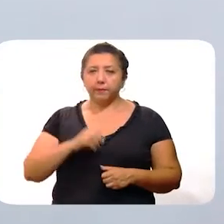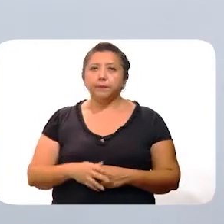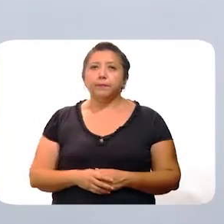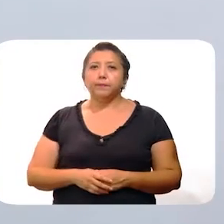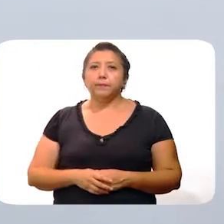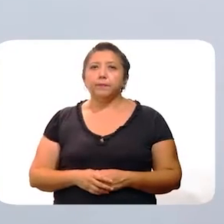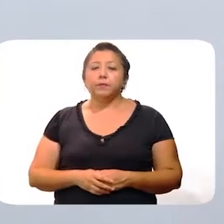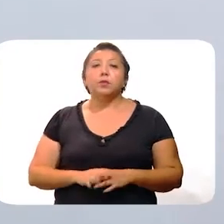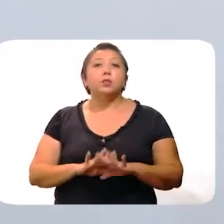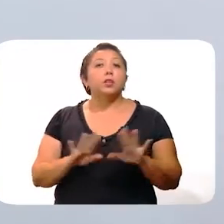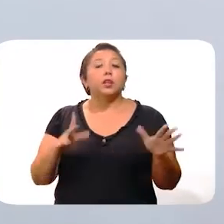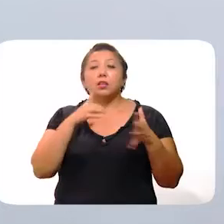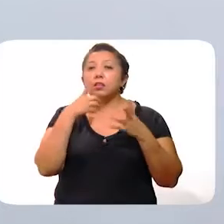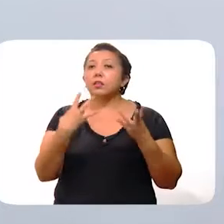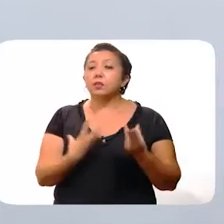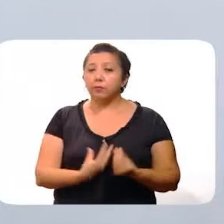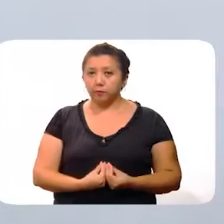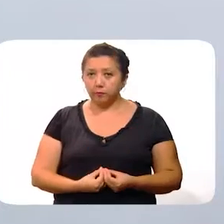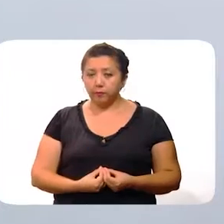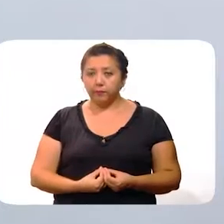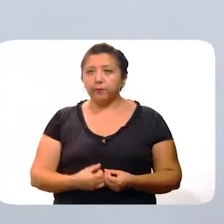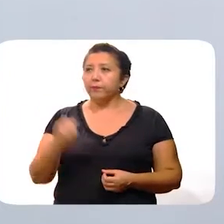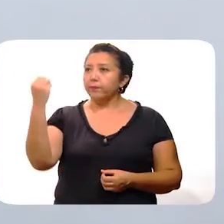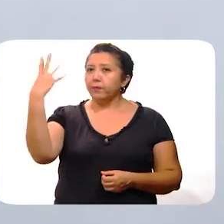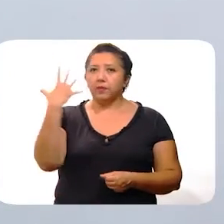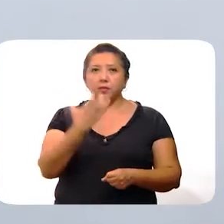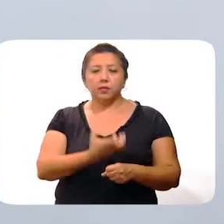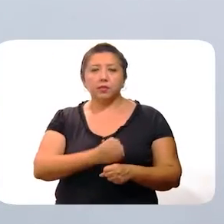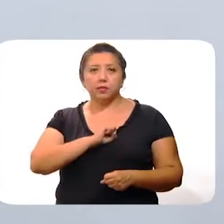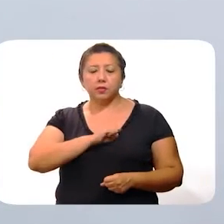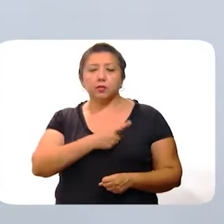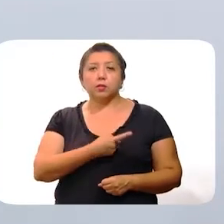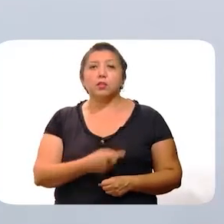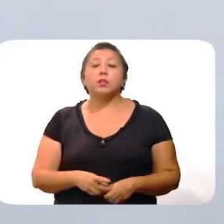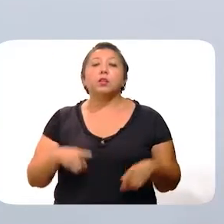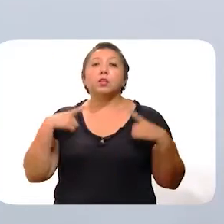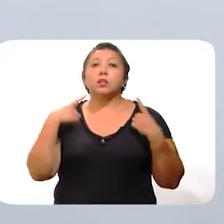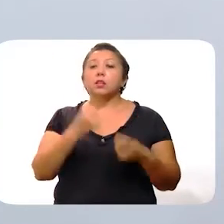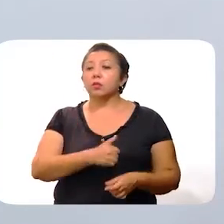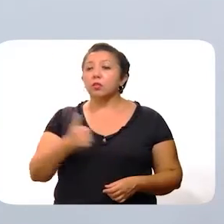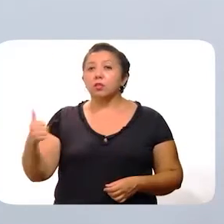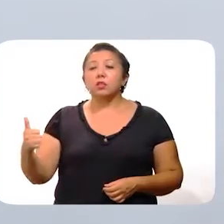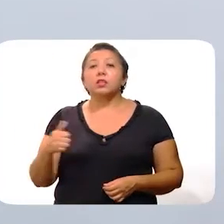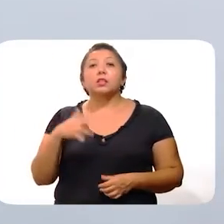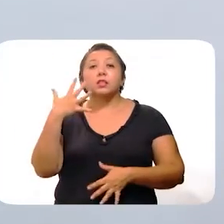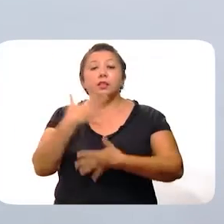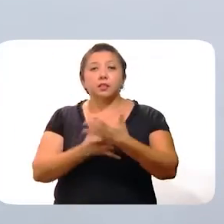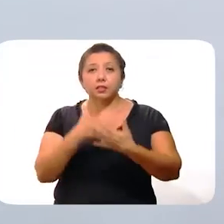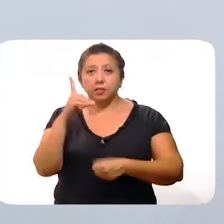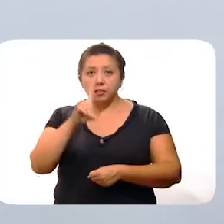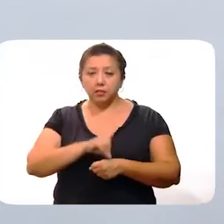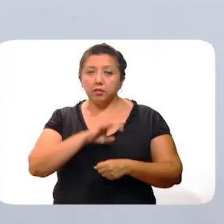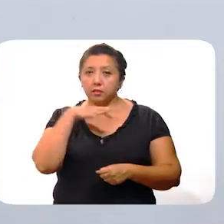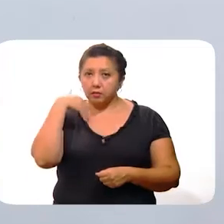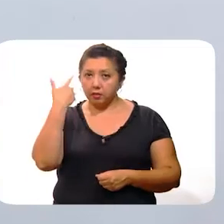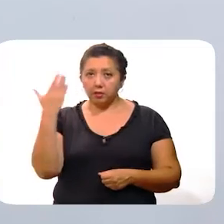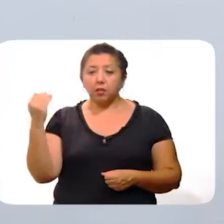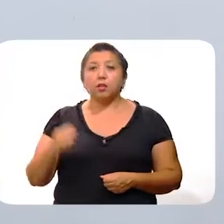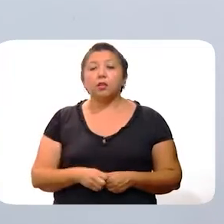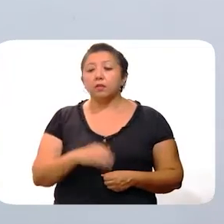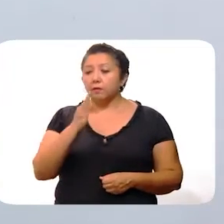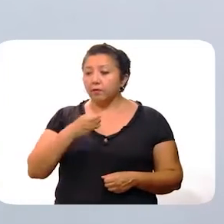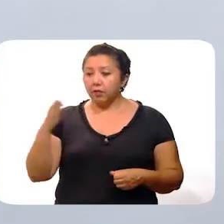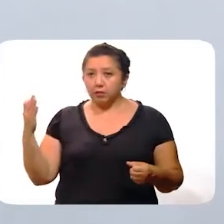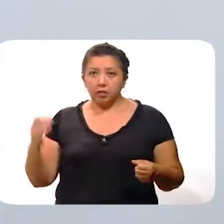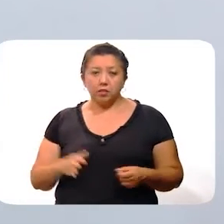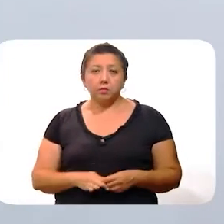naranja. Como hemos informado, el semáforo estatal de salud se va a dar a conocer cada 15 días con la finalidad de homologar fechas